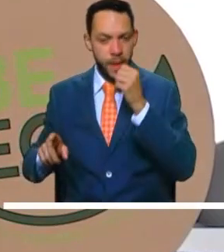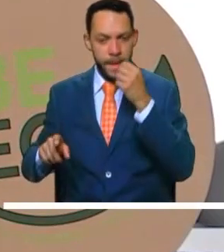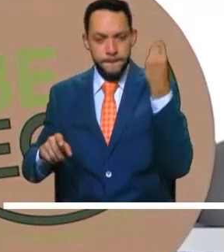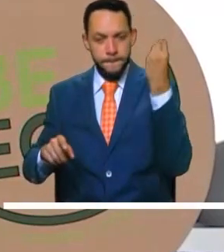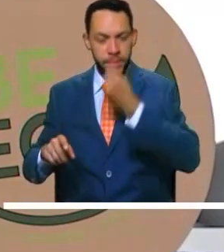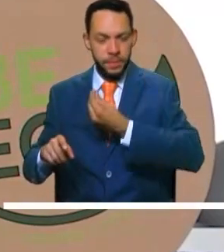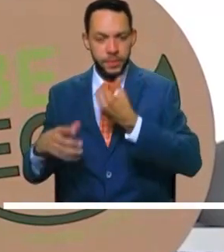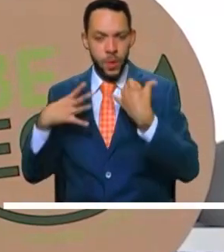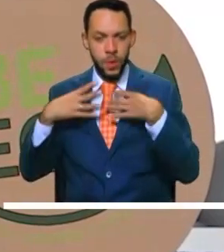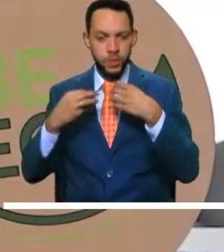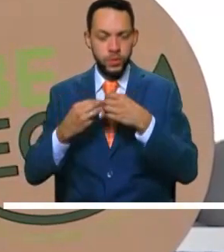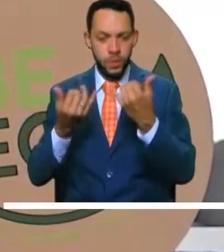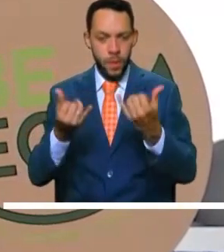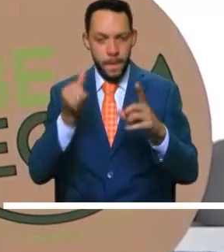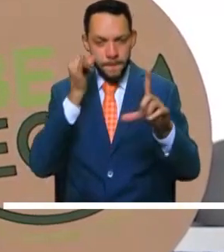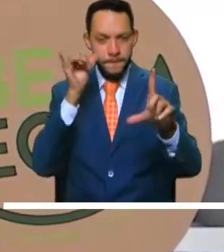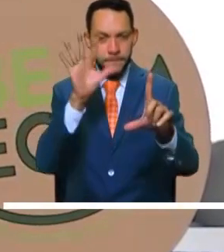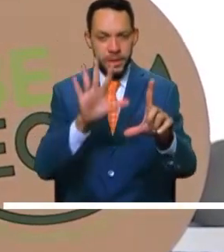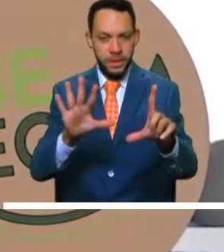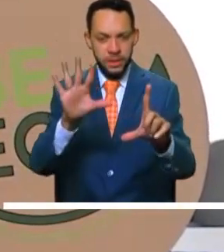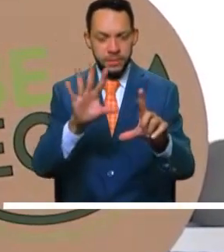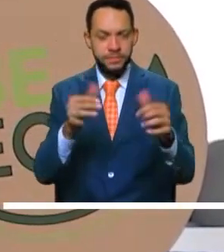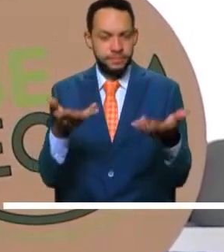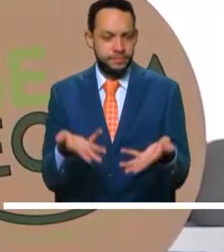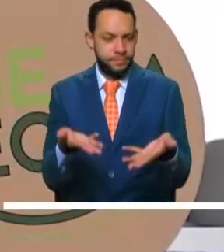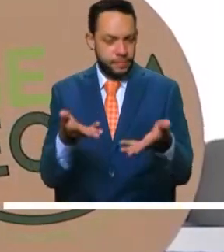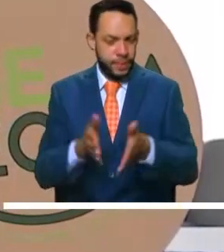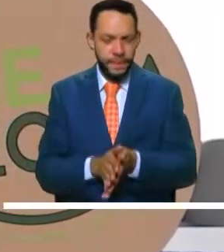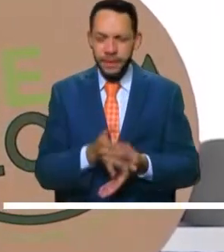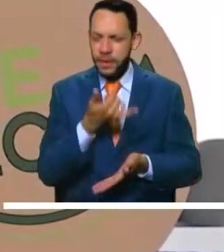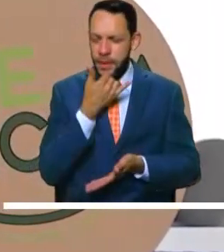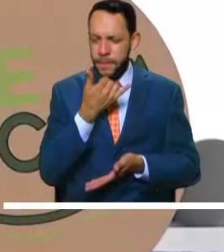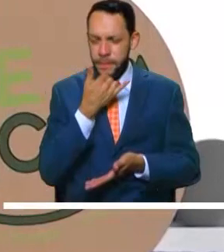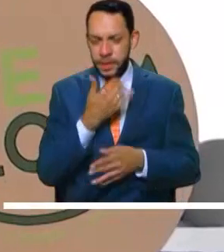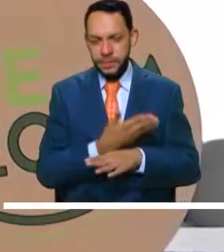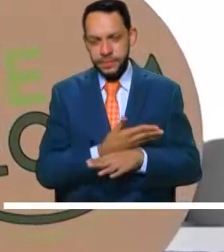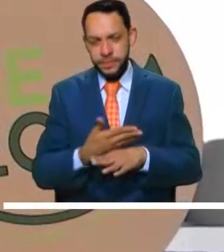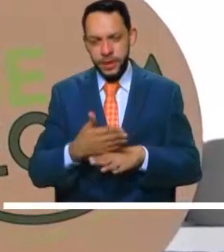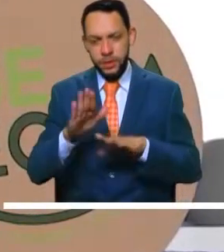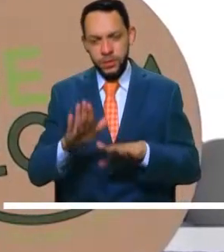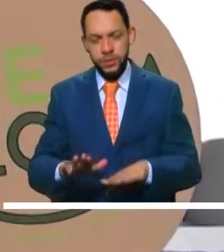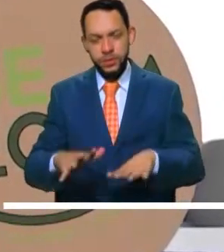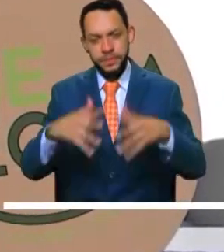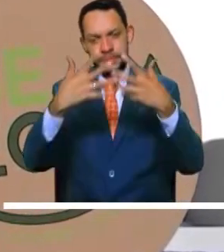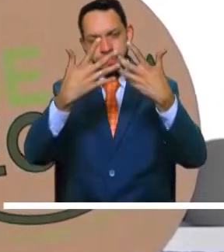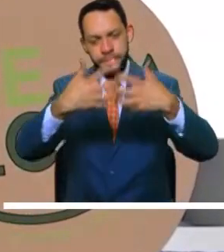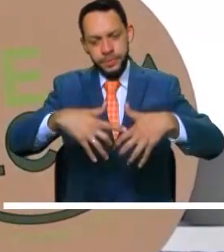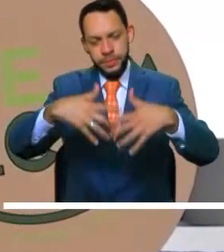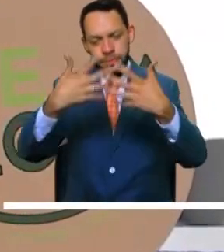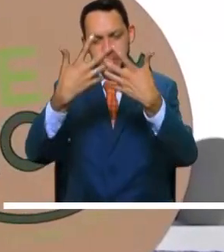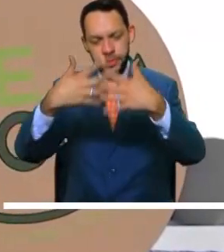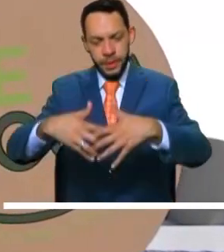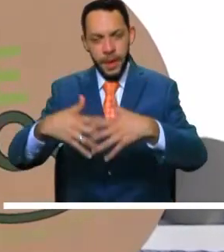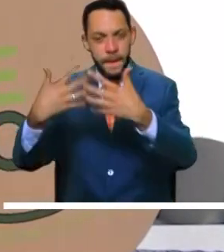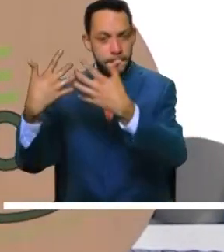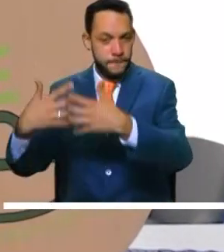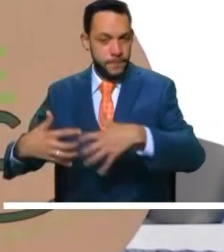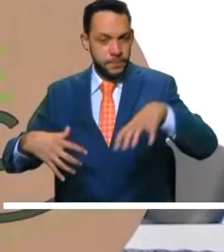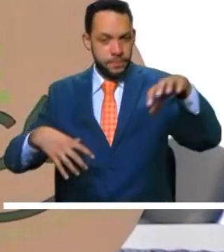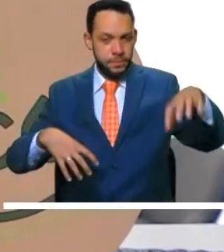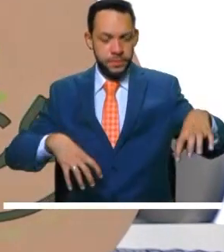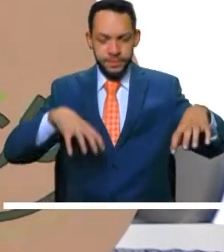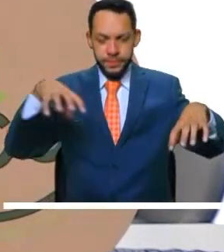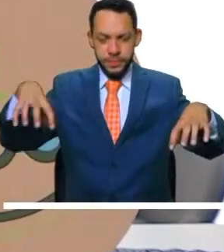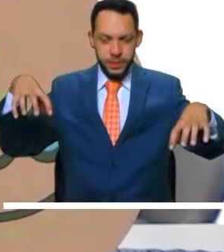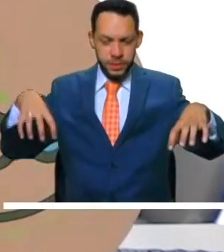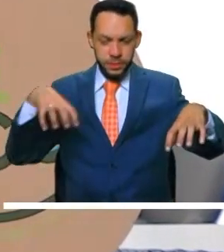estaremos hoy grabando este programa. ¿Qué pasa? Con la era industrial, a partir de la era industrial que se empezaron a generar